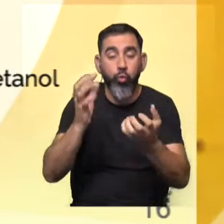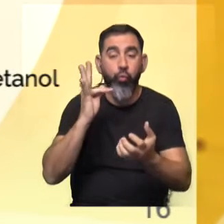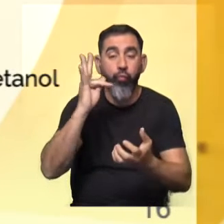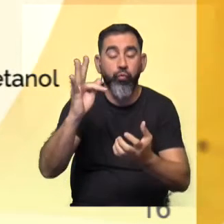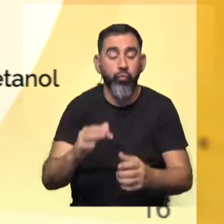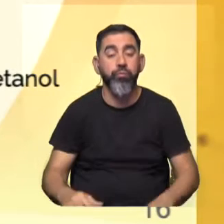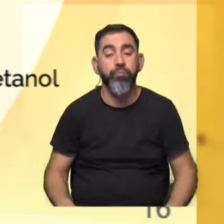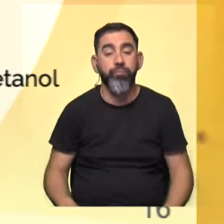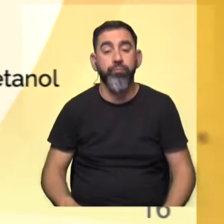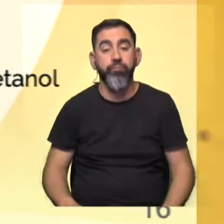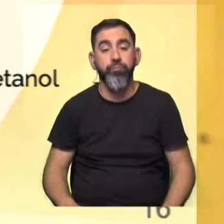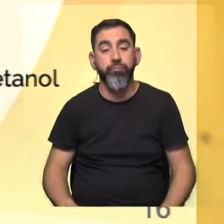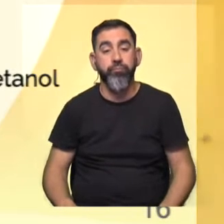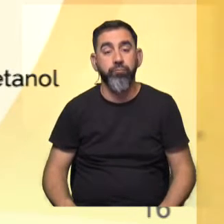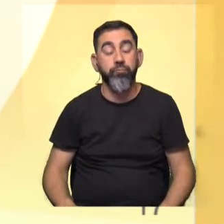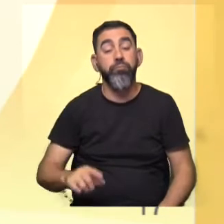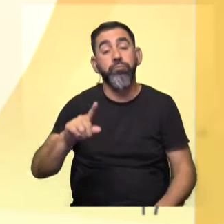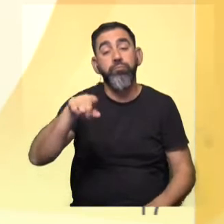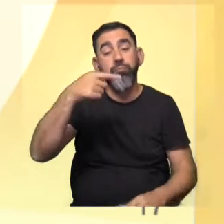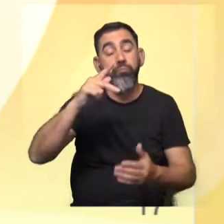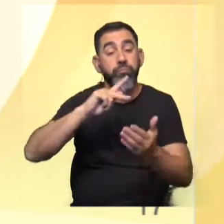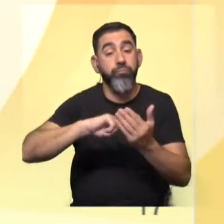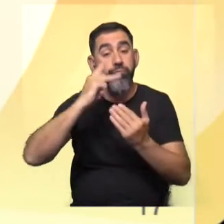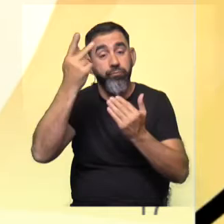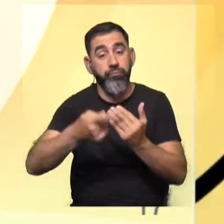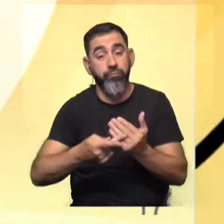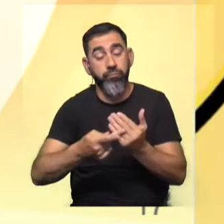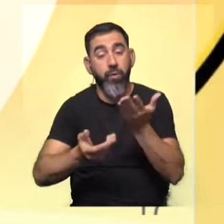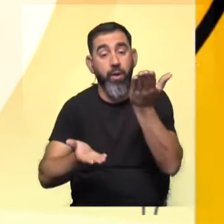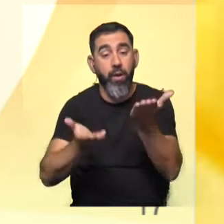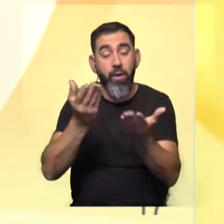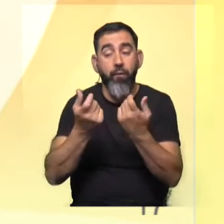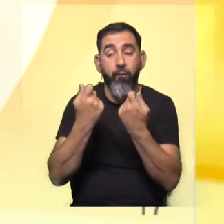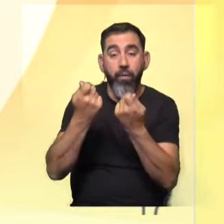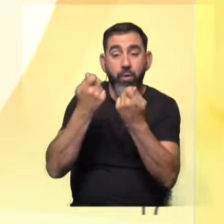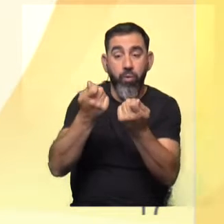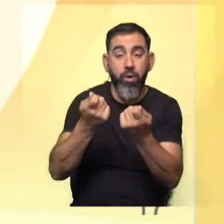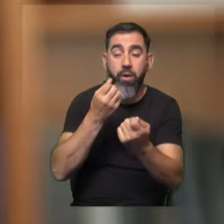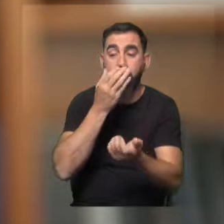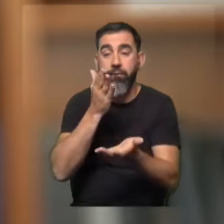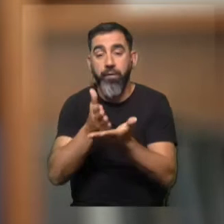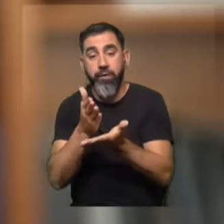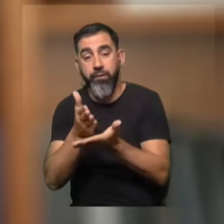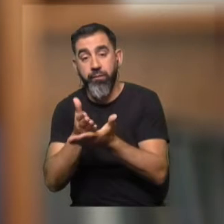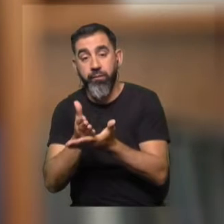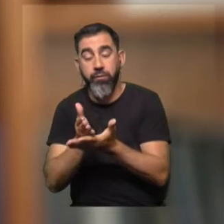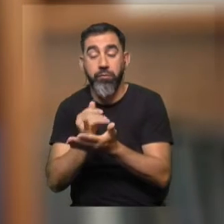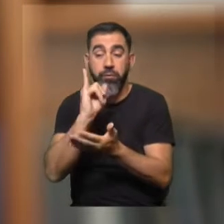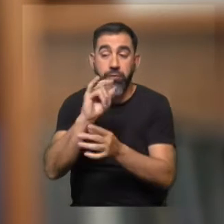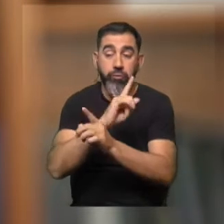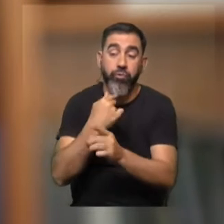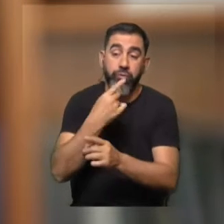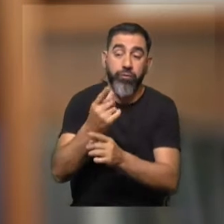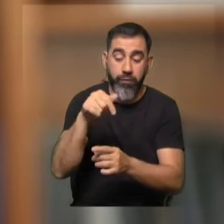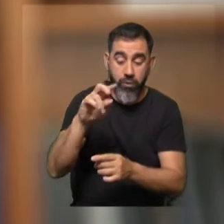la pectina. Los próximos pasos del proyecto es evaluar los costos y los beneficios que tendría esta planta